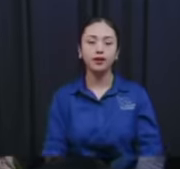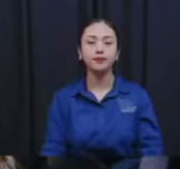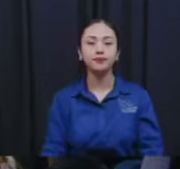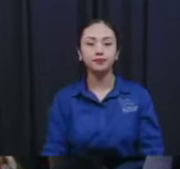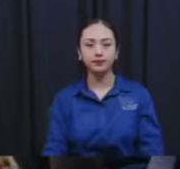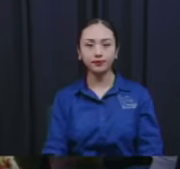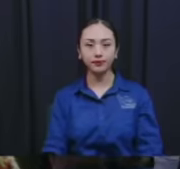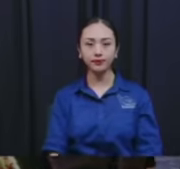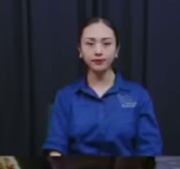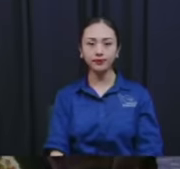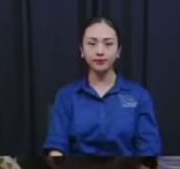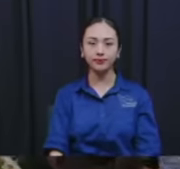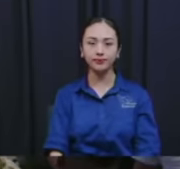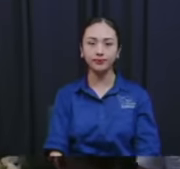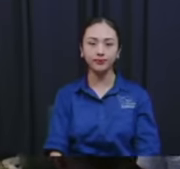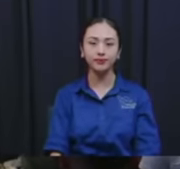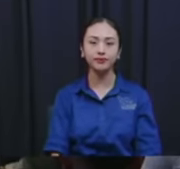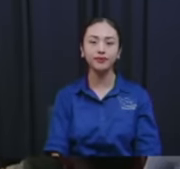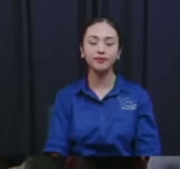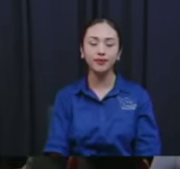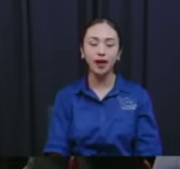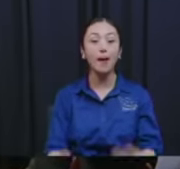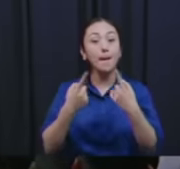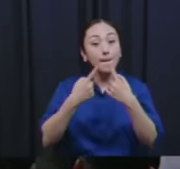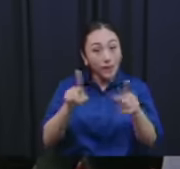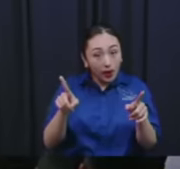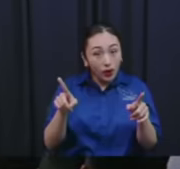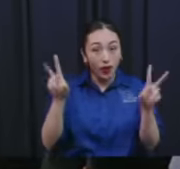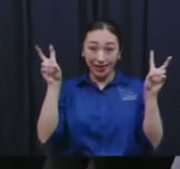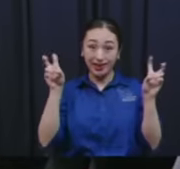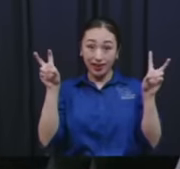Coqui Por qué se pone a cantar ese himno